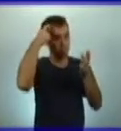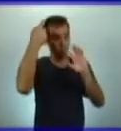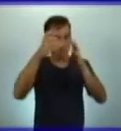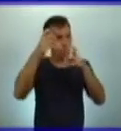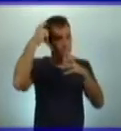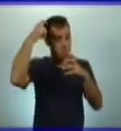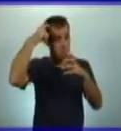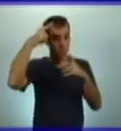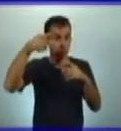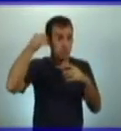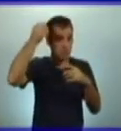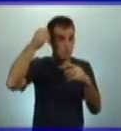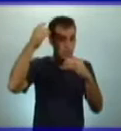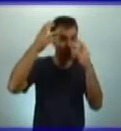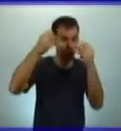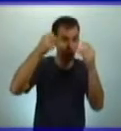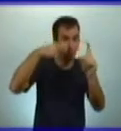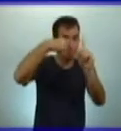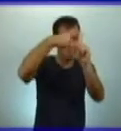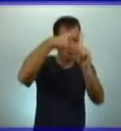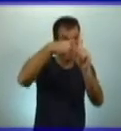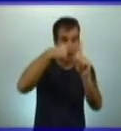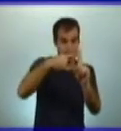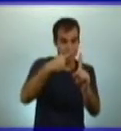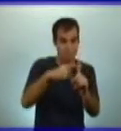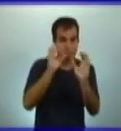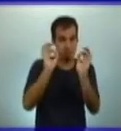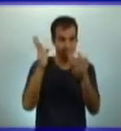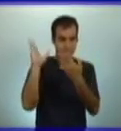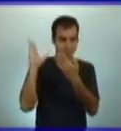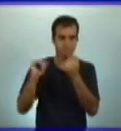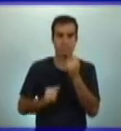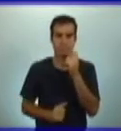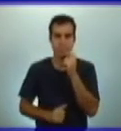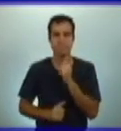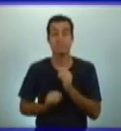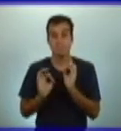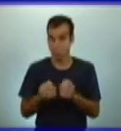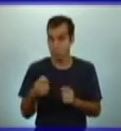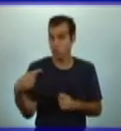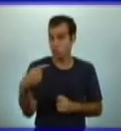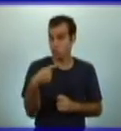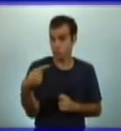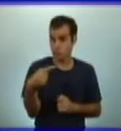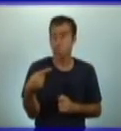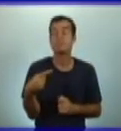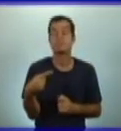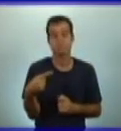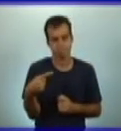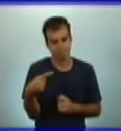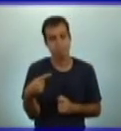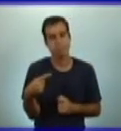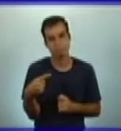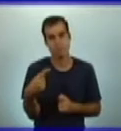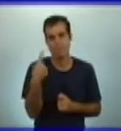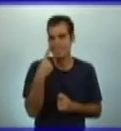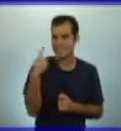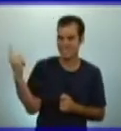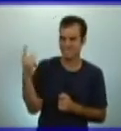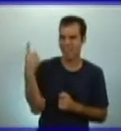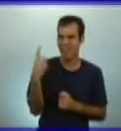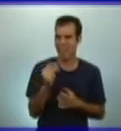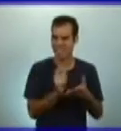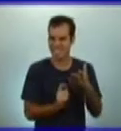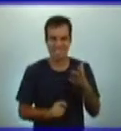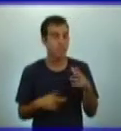con todos esos ejercicios que aparecen en la pantalla. En el caso de la sustracción, también aparece un ejercicio donde